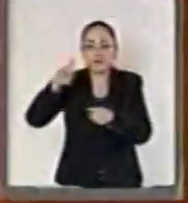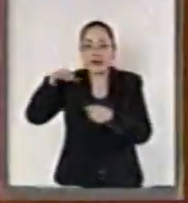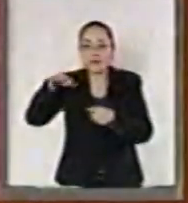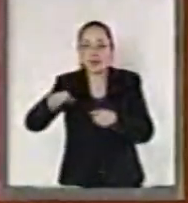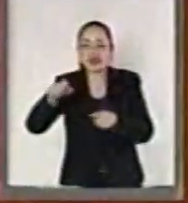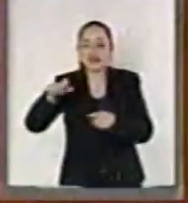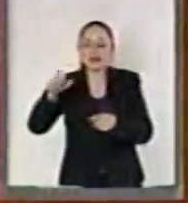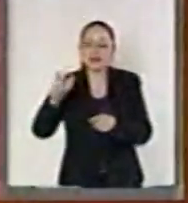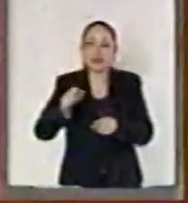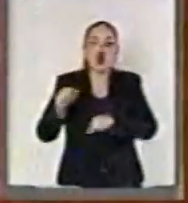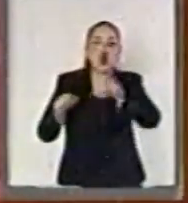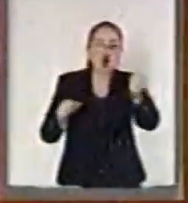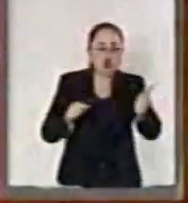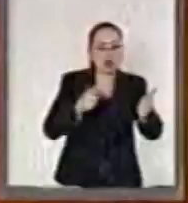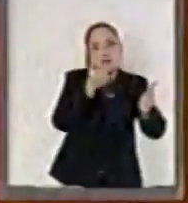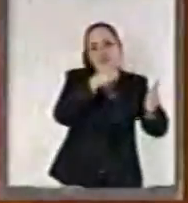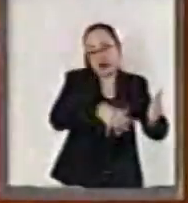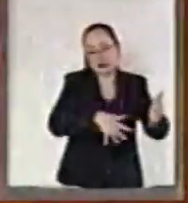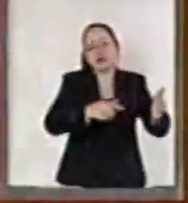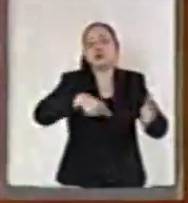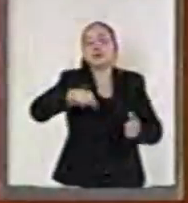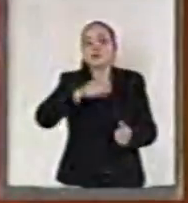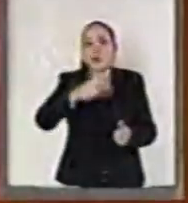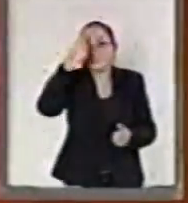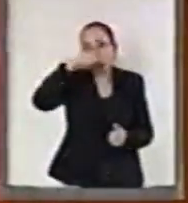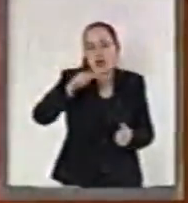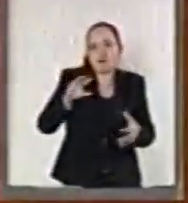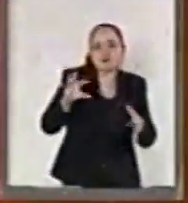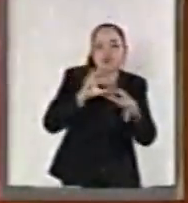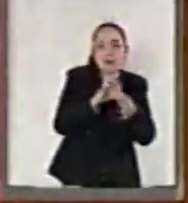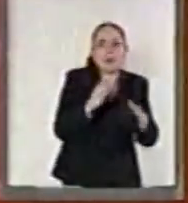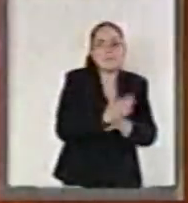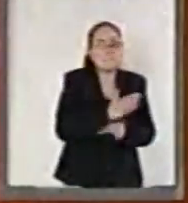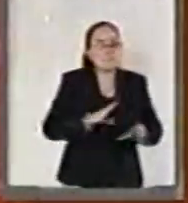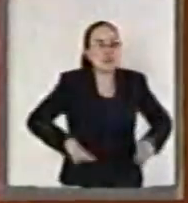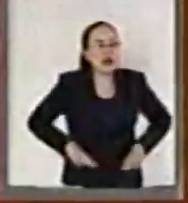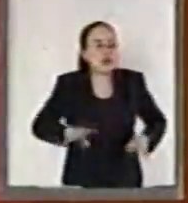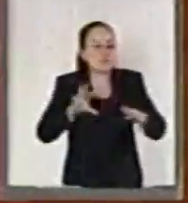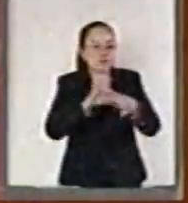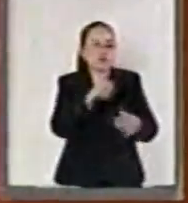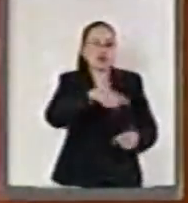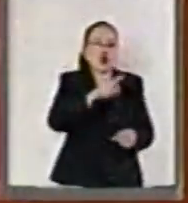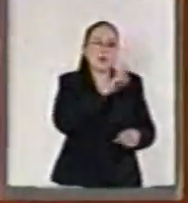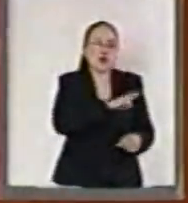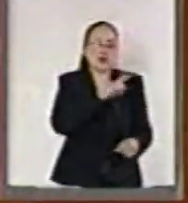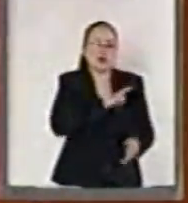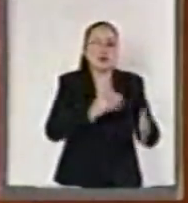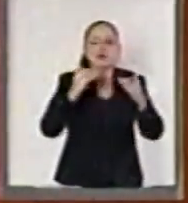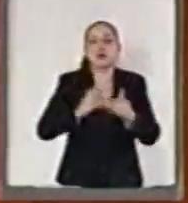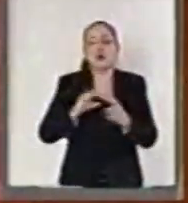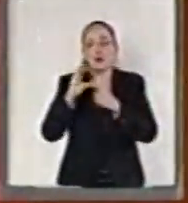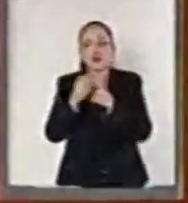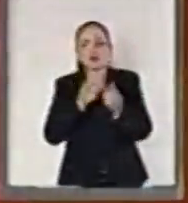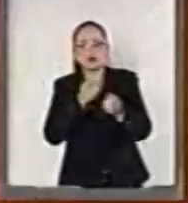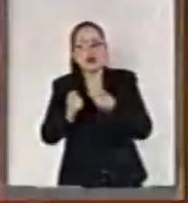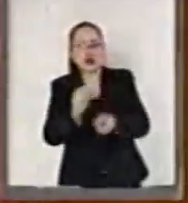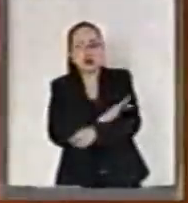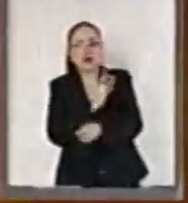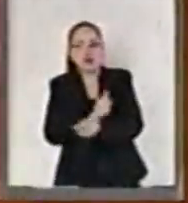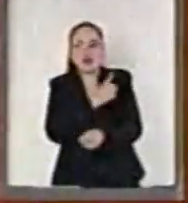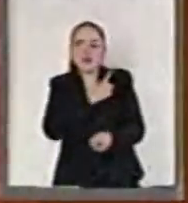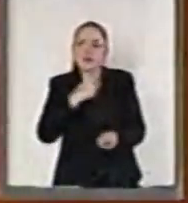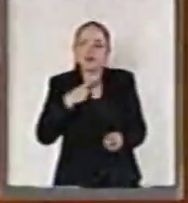ello como medida asimétrica para favorecer a los privados, y que la Comisión Reguladora de Energía decidió elevar